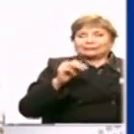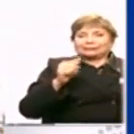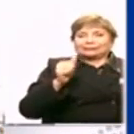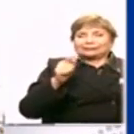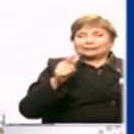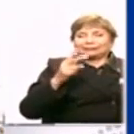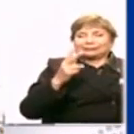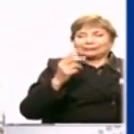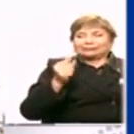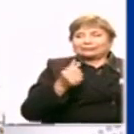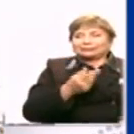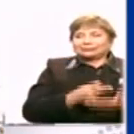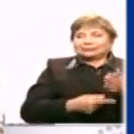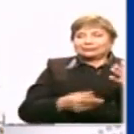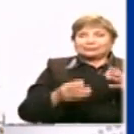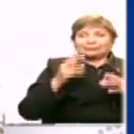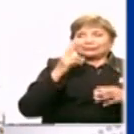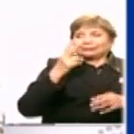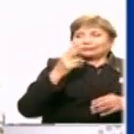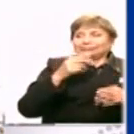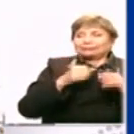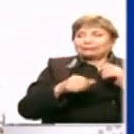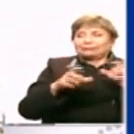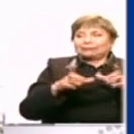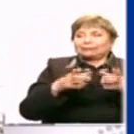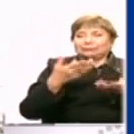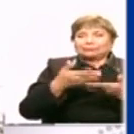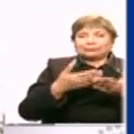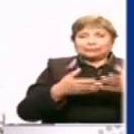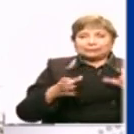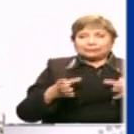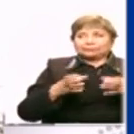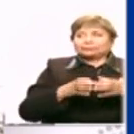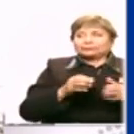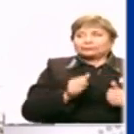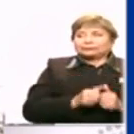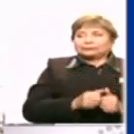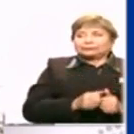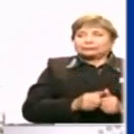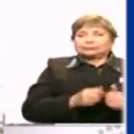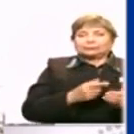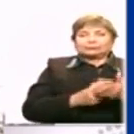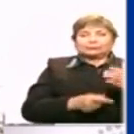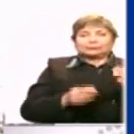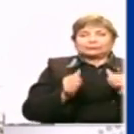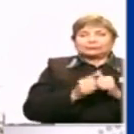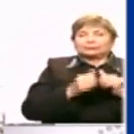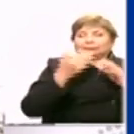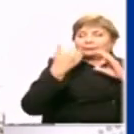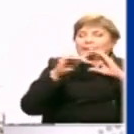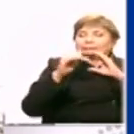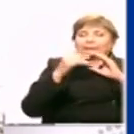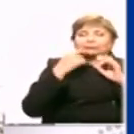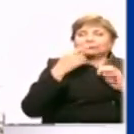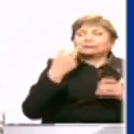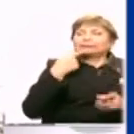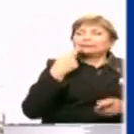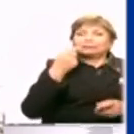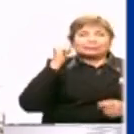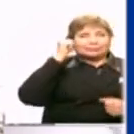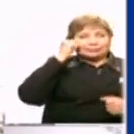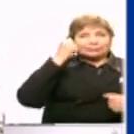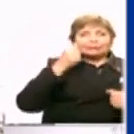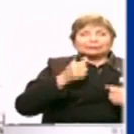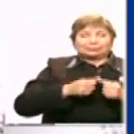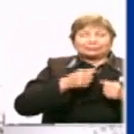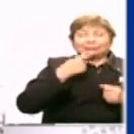las encuestas en estos últimos días y reitero, no nos vamos a dejar poner la agenda por nada ni por nadie, ¿no?